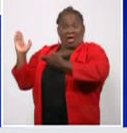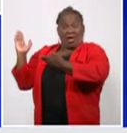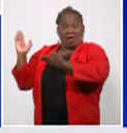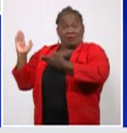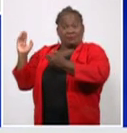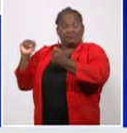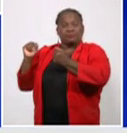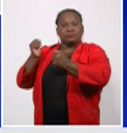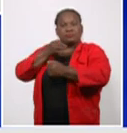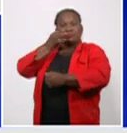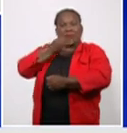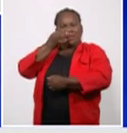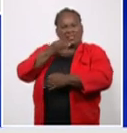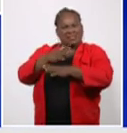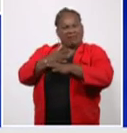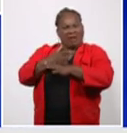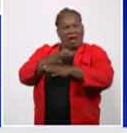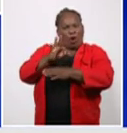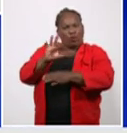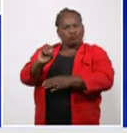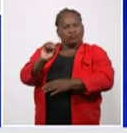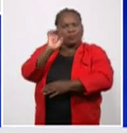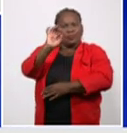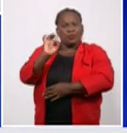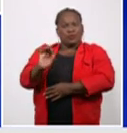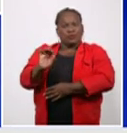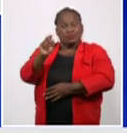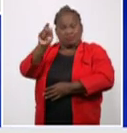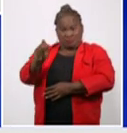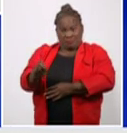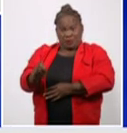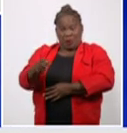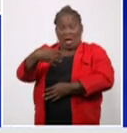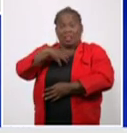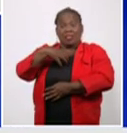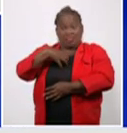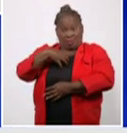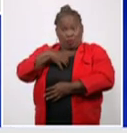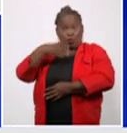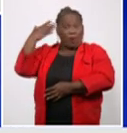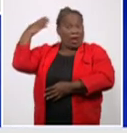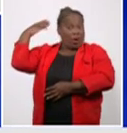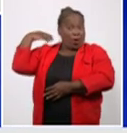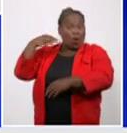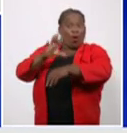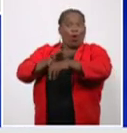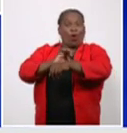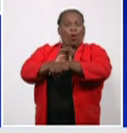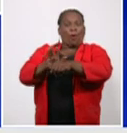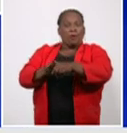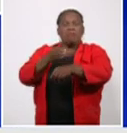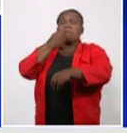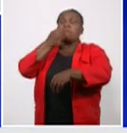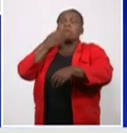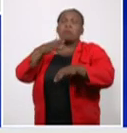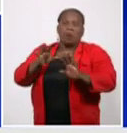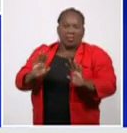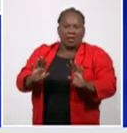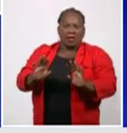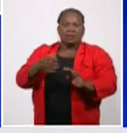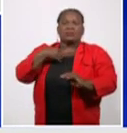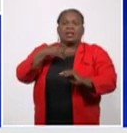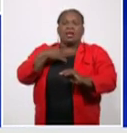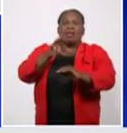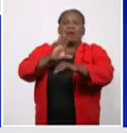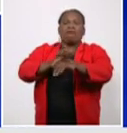que el 80% de las personas que han tenido COVID-19 pueden padecer alguno